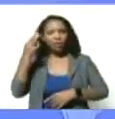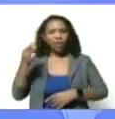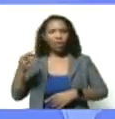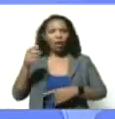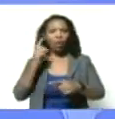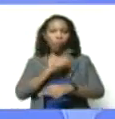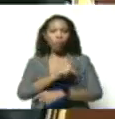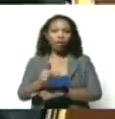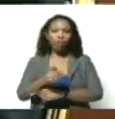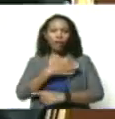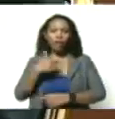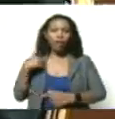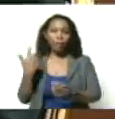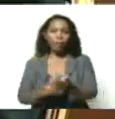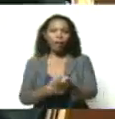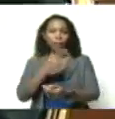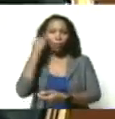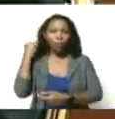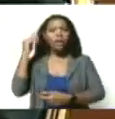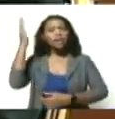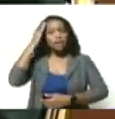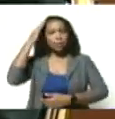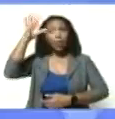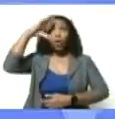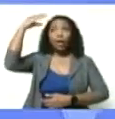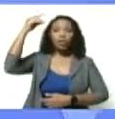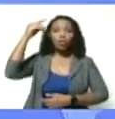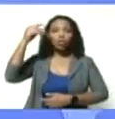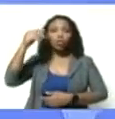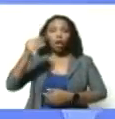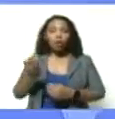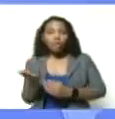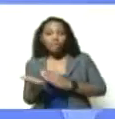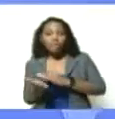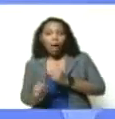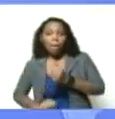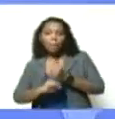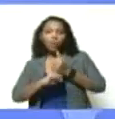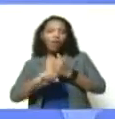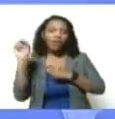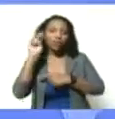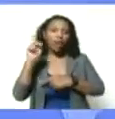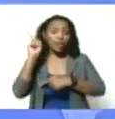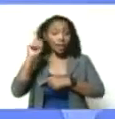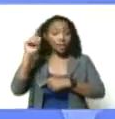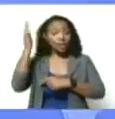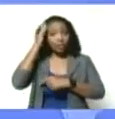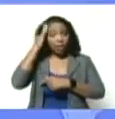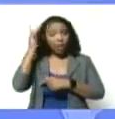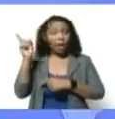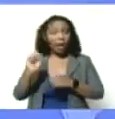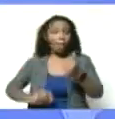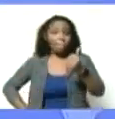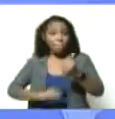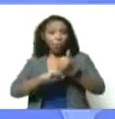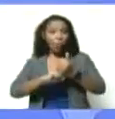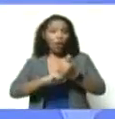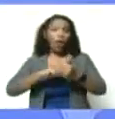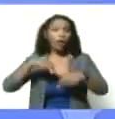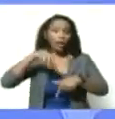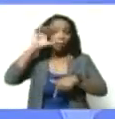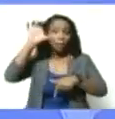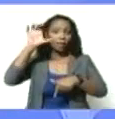hermanos, queridas hermanas. Sabemos que Dios sostiene a Venezuela, y Él lo sabía, sostiene a esta patria, y la va a